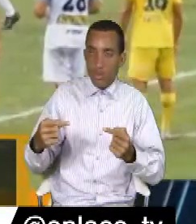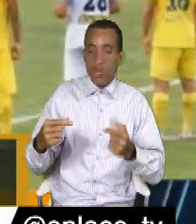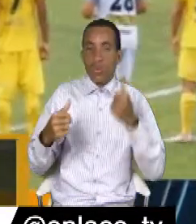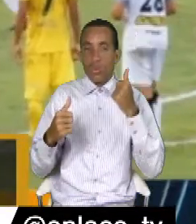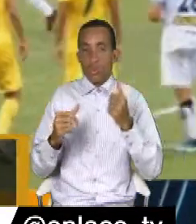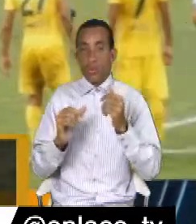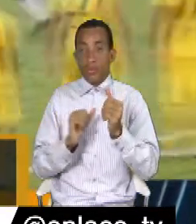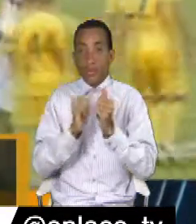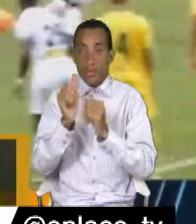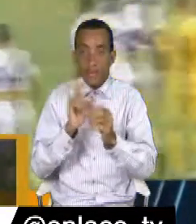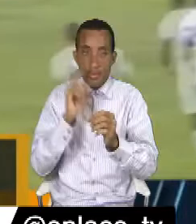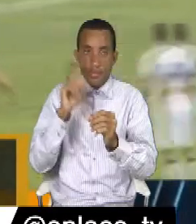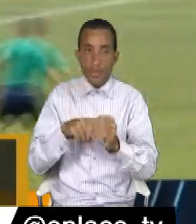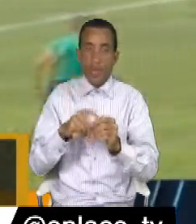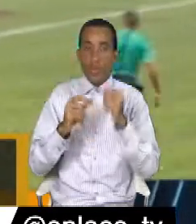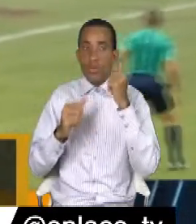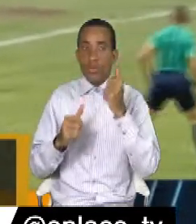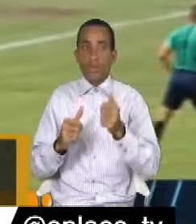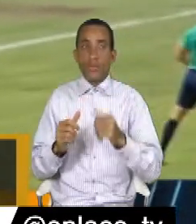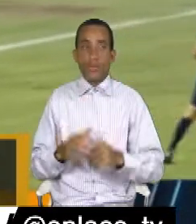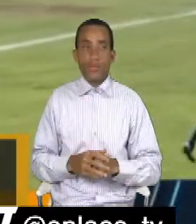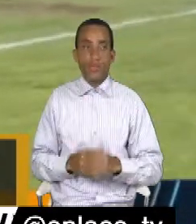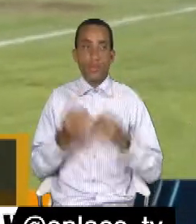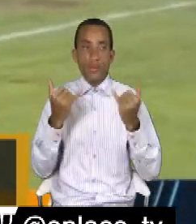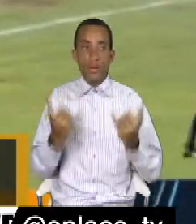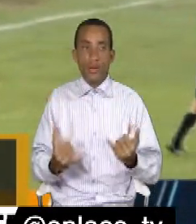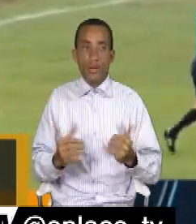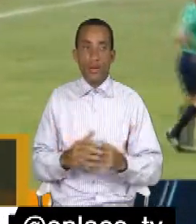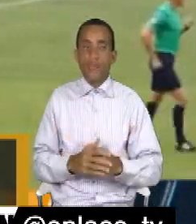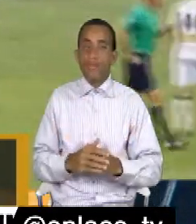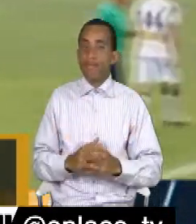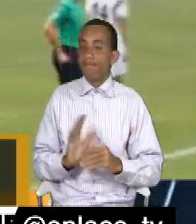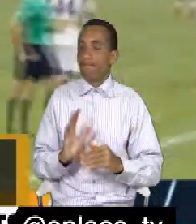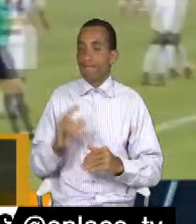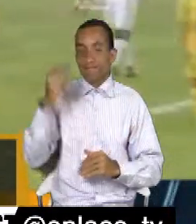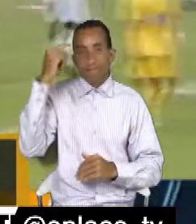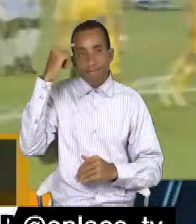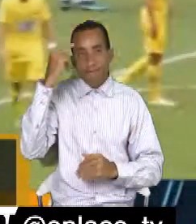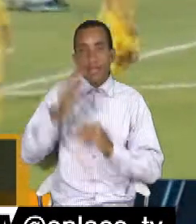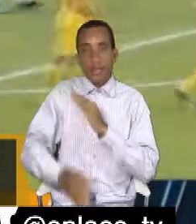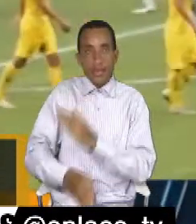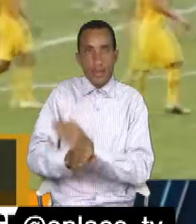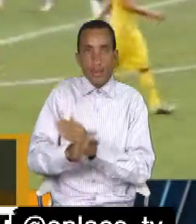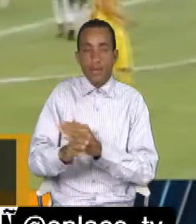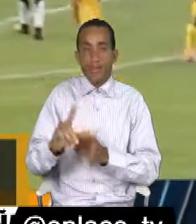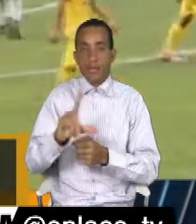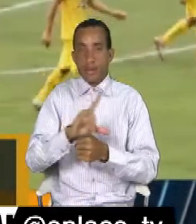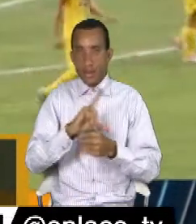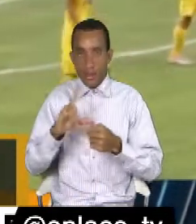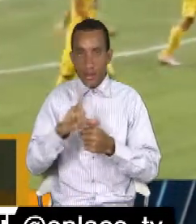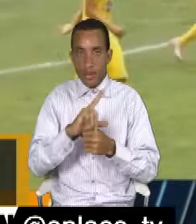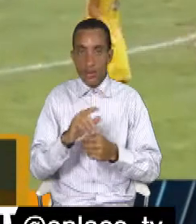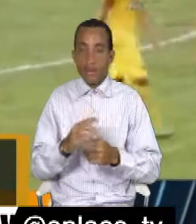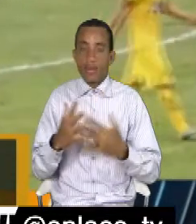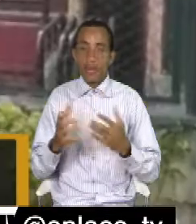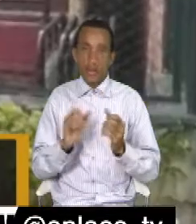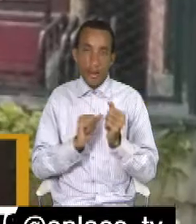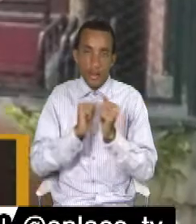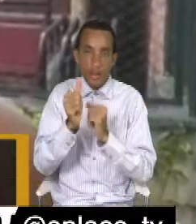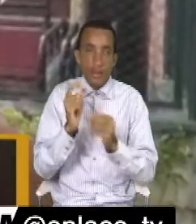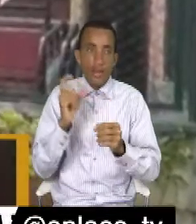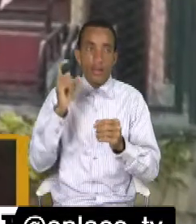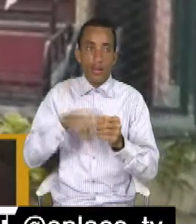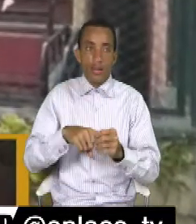clasificación, pienso que de buena forma y ahora seguimos pensando en Liga, de ganar y mucho más clasificar a la siguiente fase